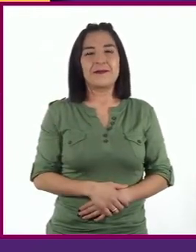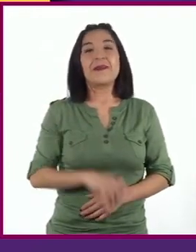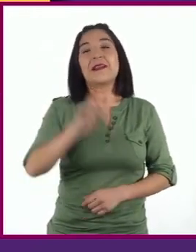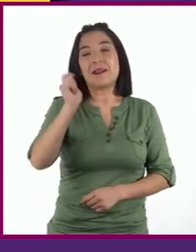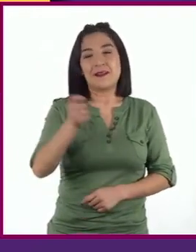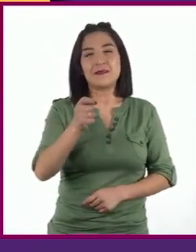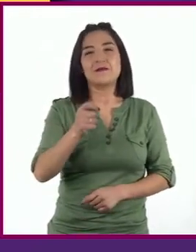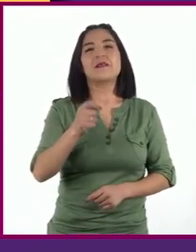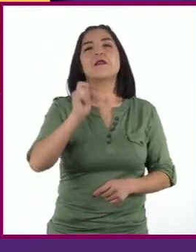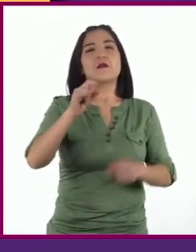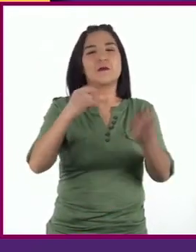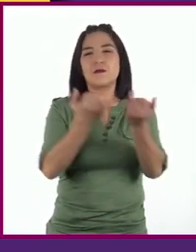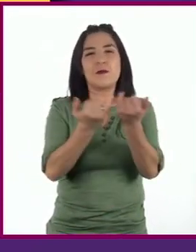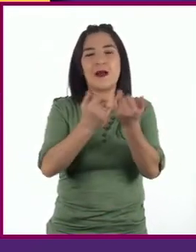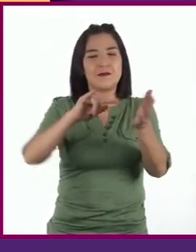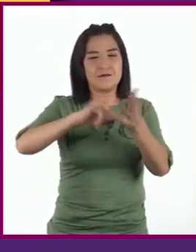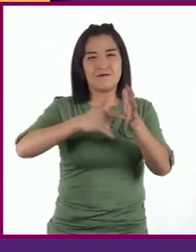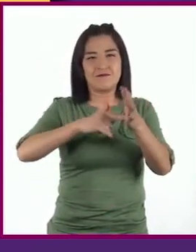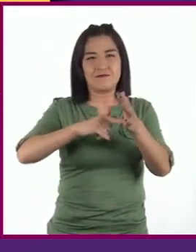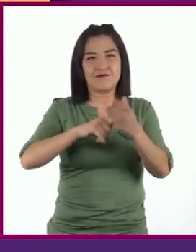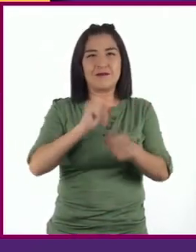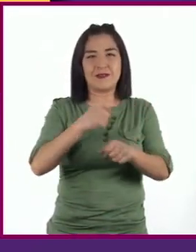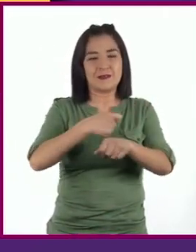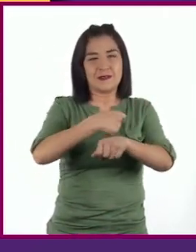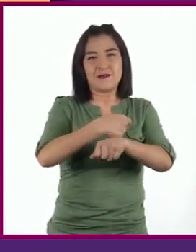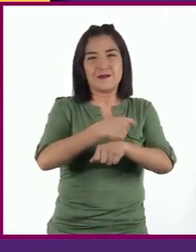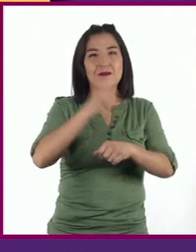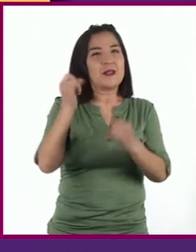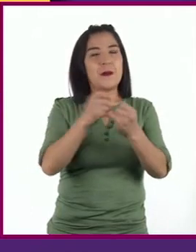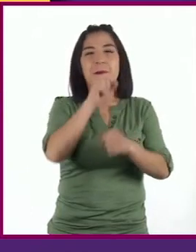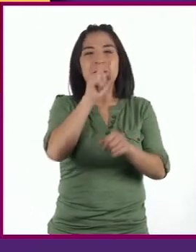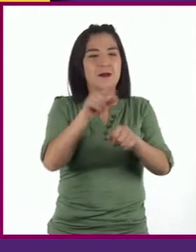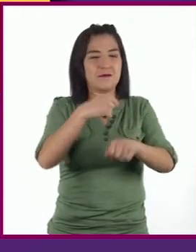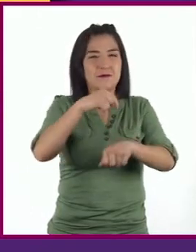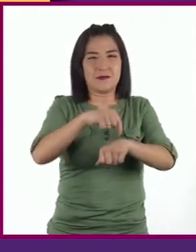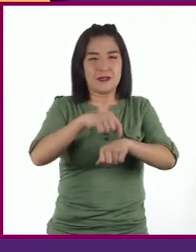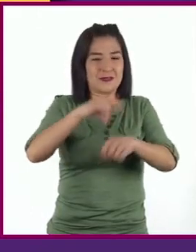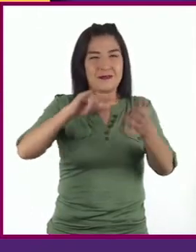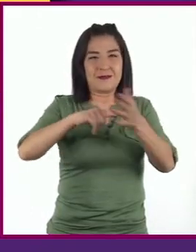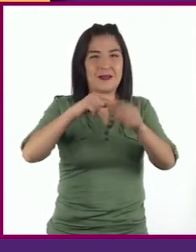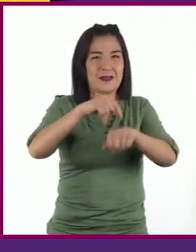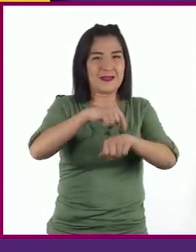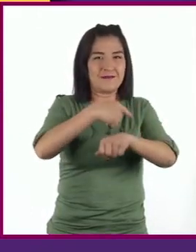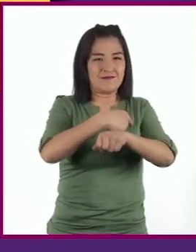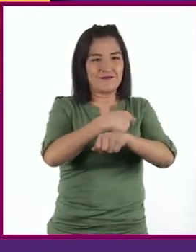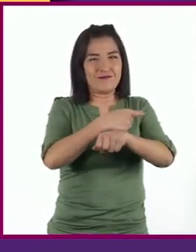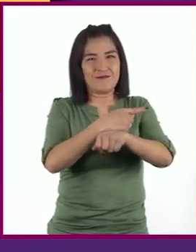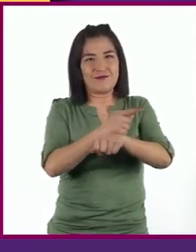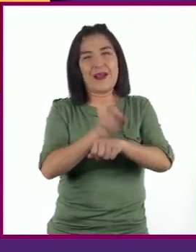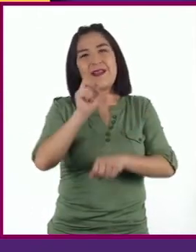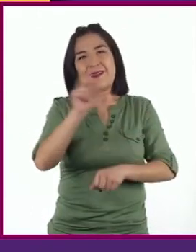Sería en sentido horario, es decir, en el mismo sentido que giran las manecillas del reloj.